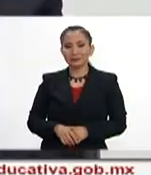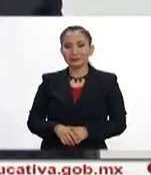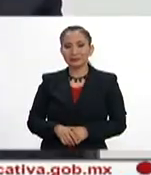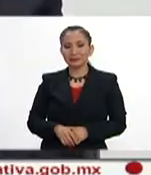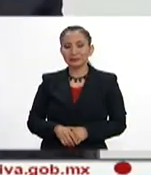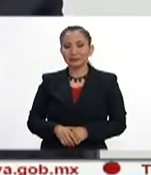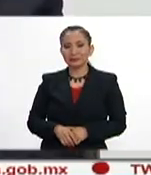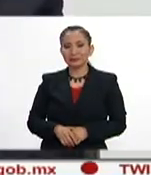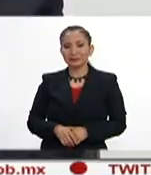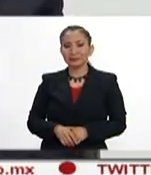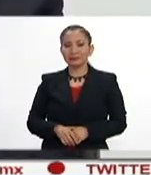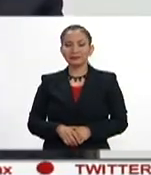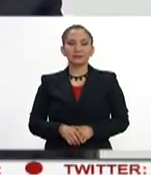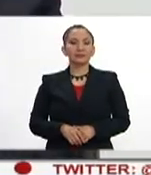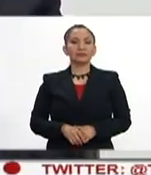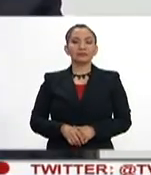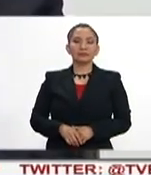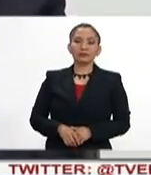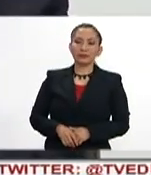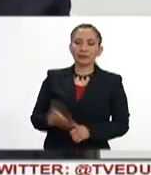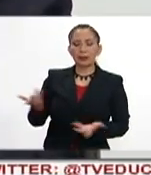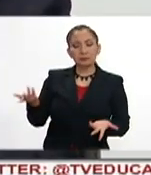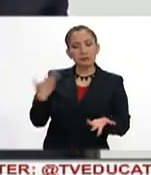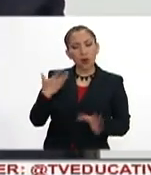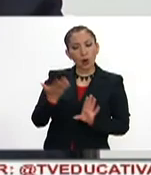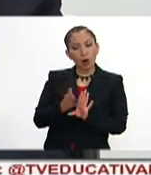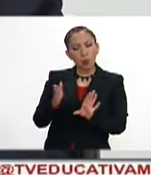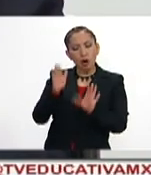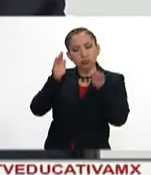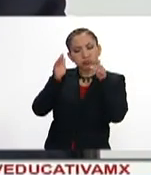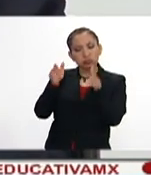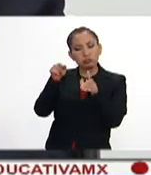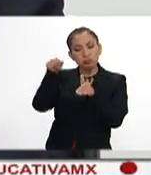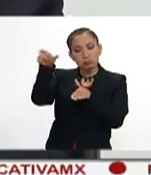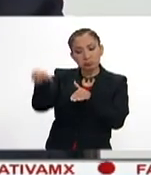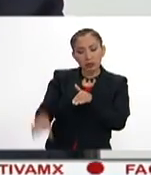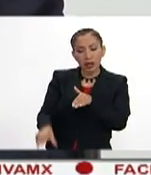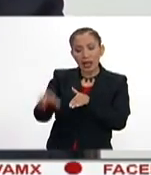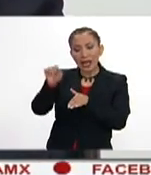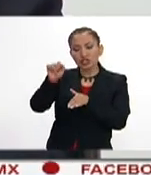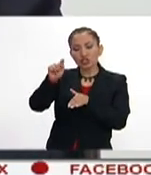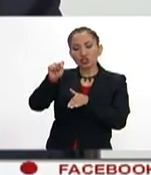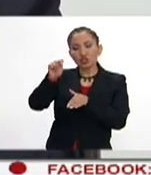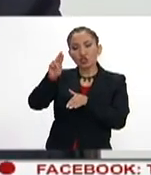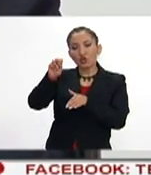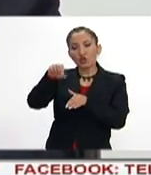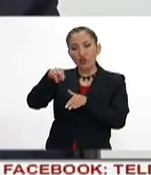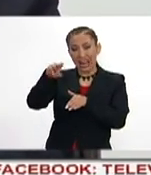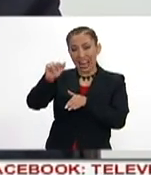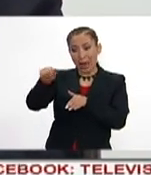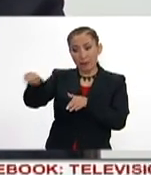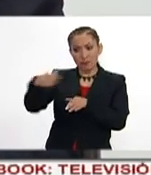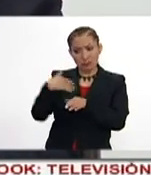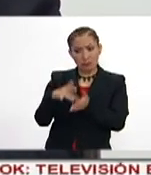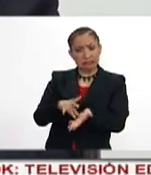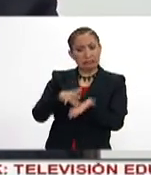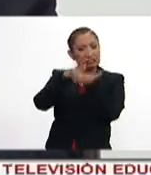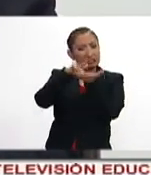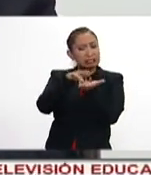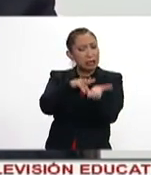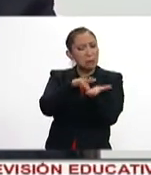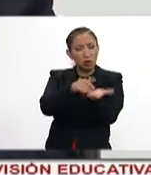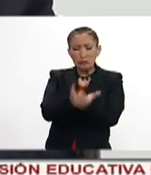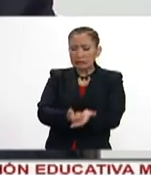Que en el sentido más estricto, el STUNAM ha sido un gran amortiguador y un